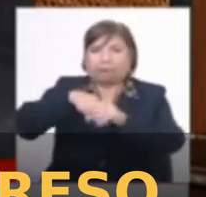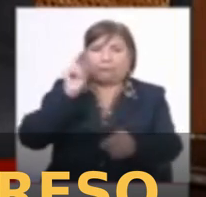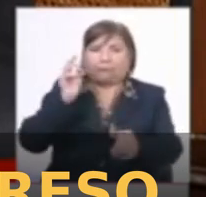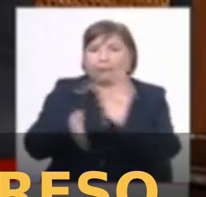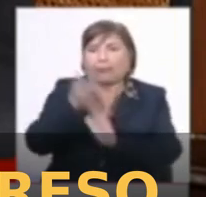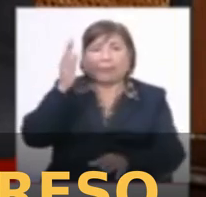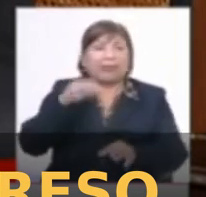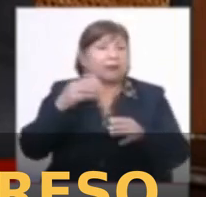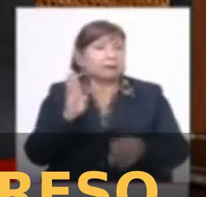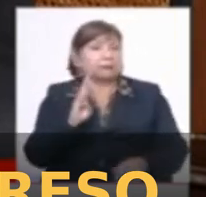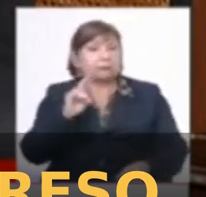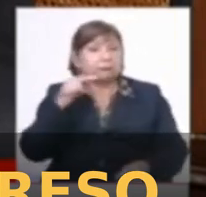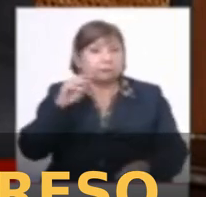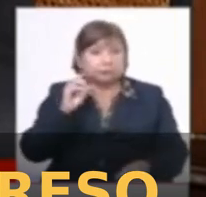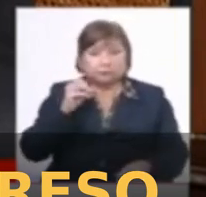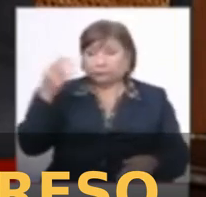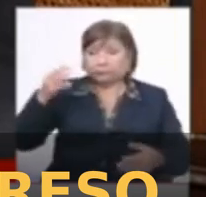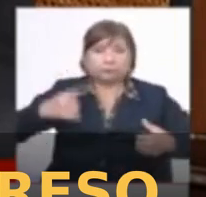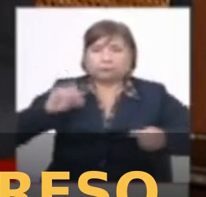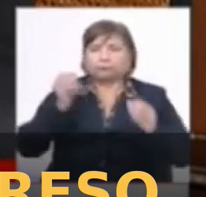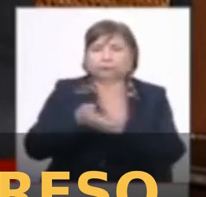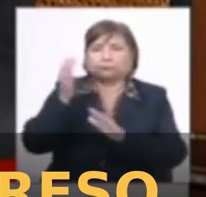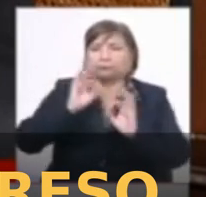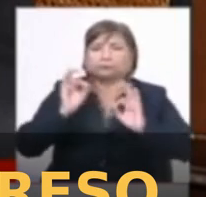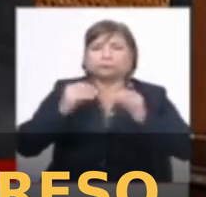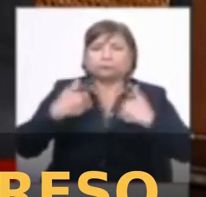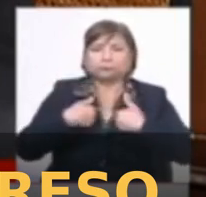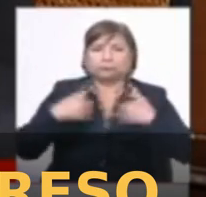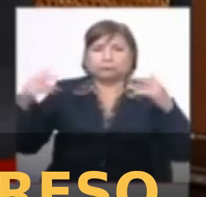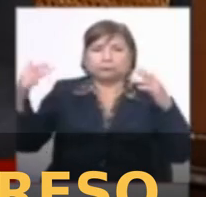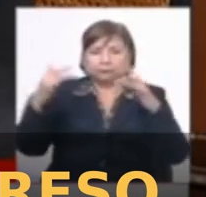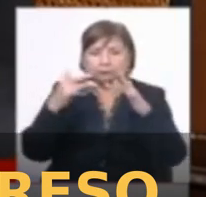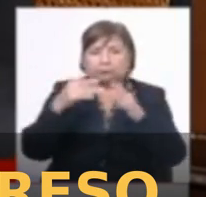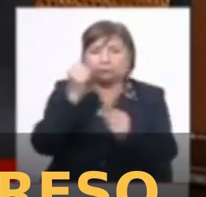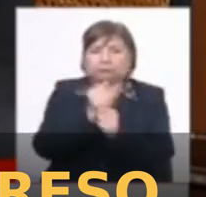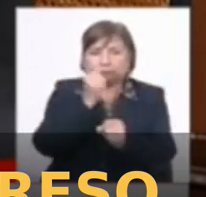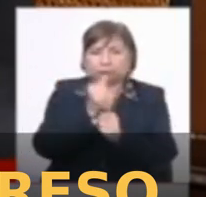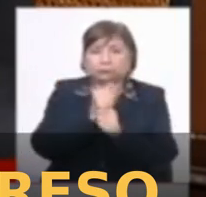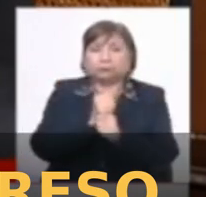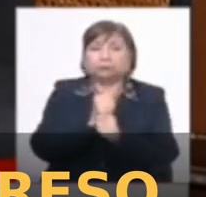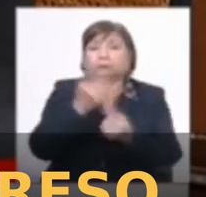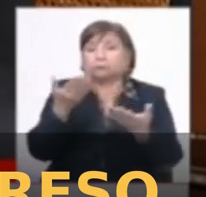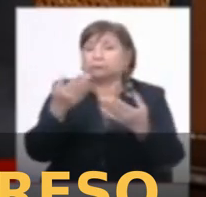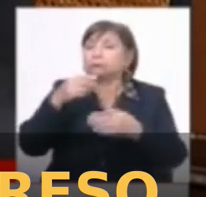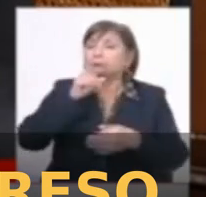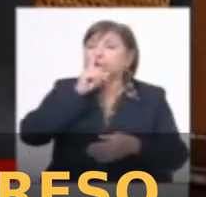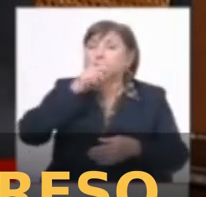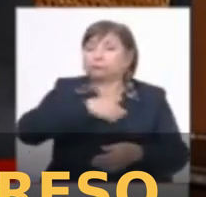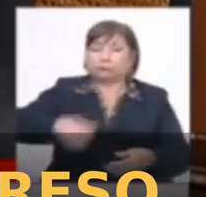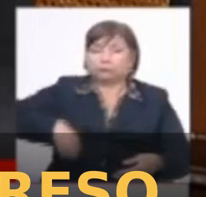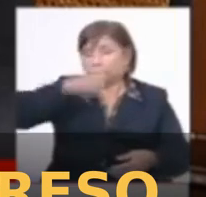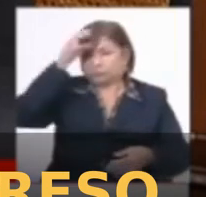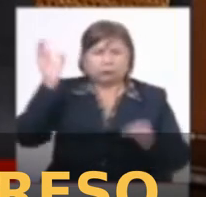porque Bruno Pacheco no quería irse de Palacio si no tuviese un arraigo laboral, porque en realidad el presidente le ofrecía que no iba a